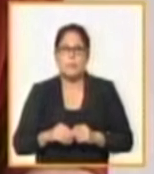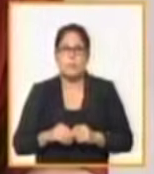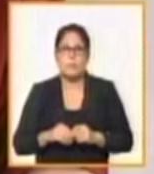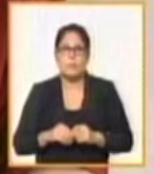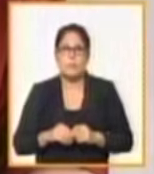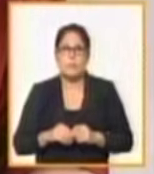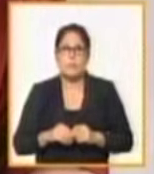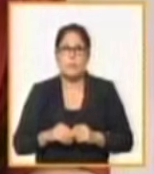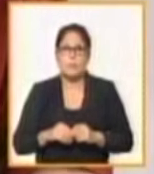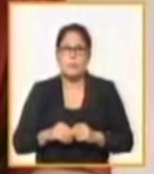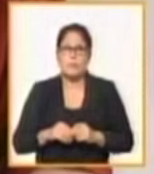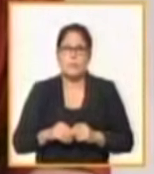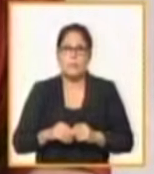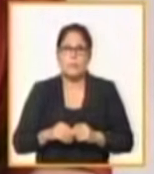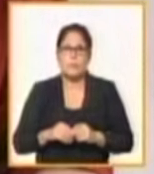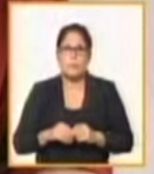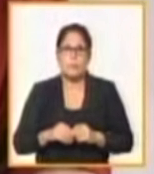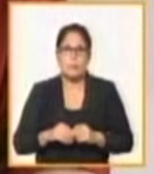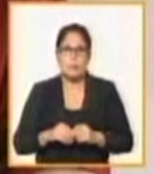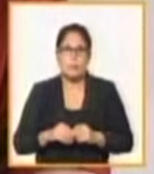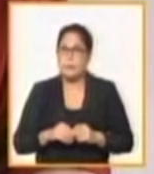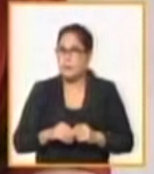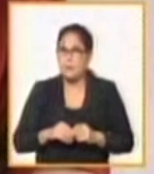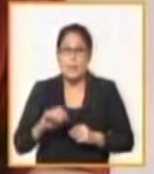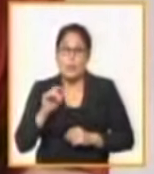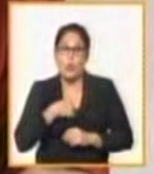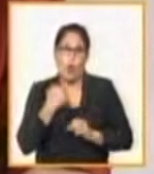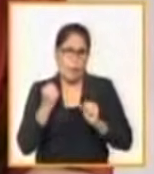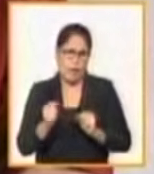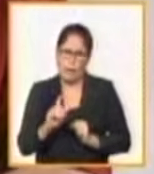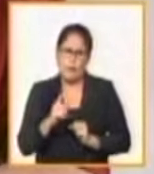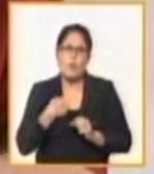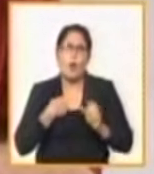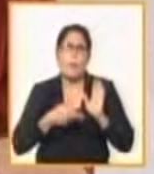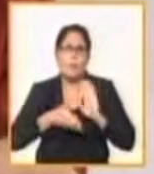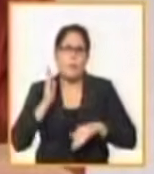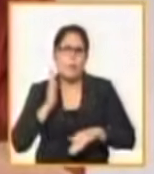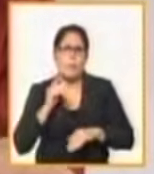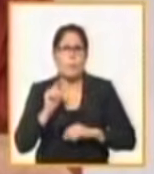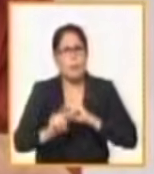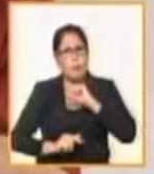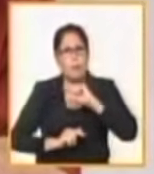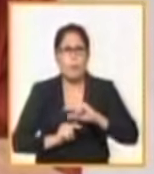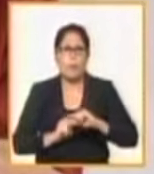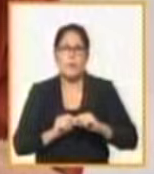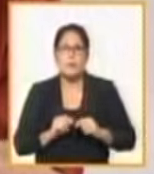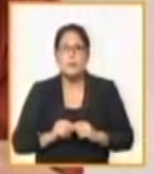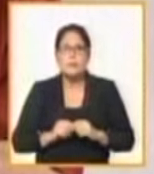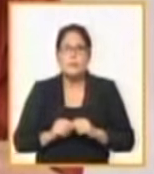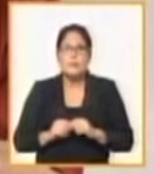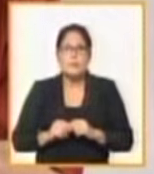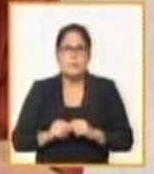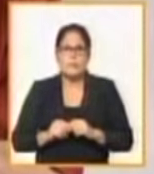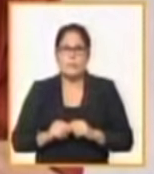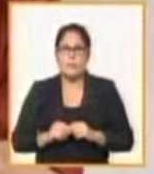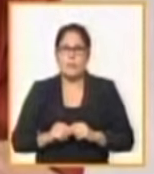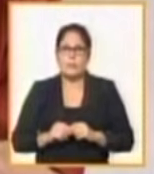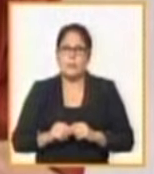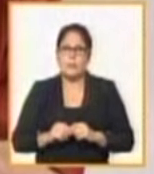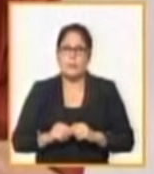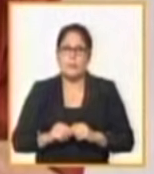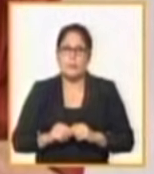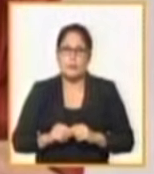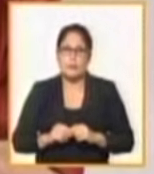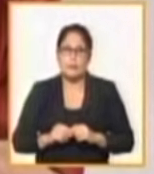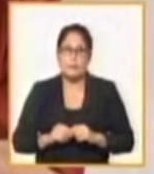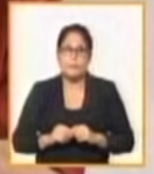en fin. Y yo le dije, no, yo no me quedé, comandante, yo me fui quedando en la medida en que aquel discurso